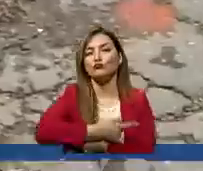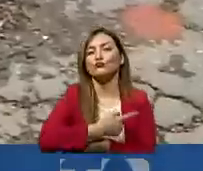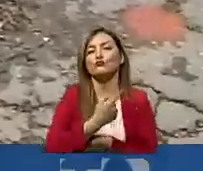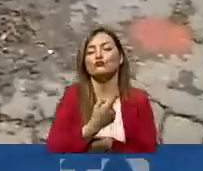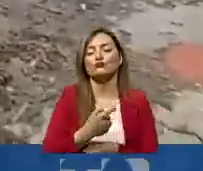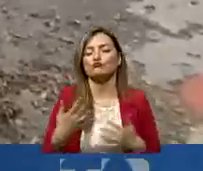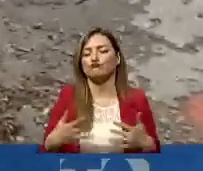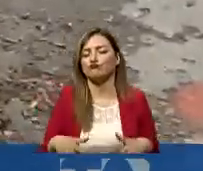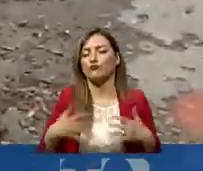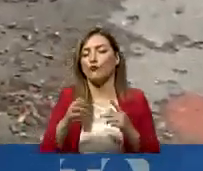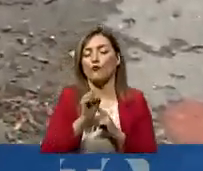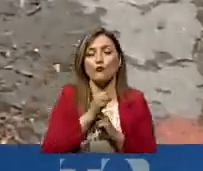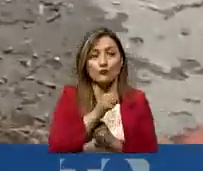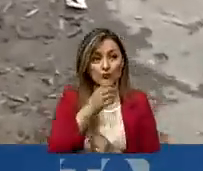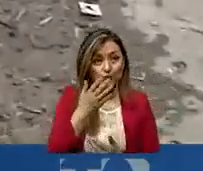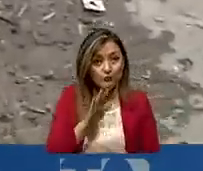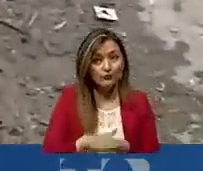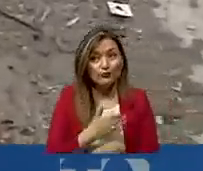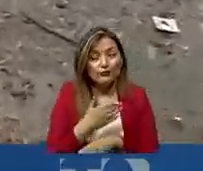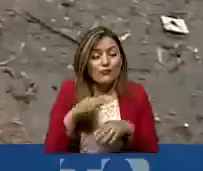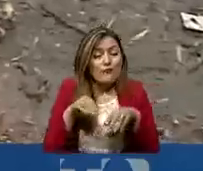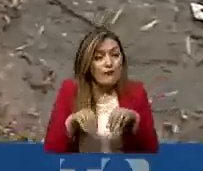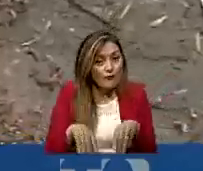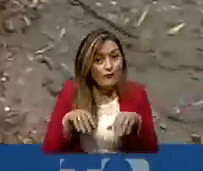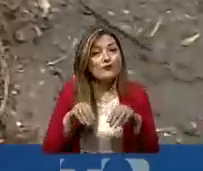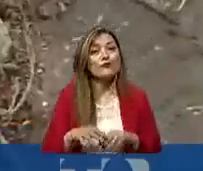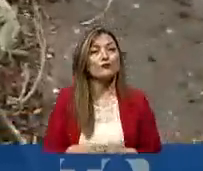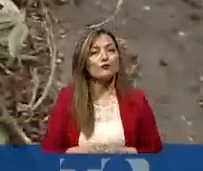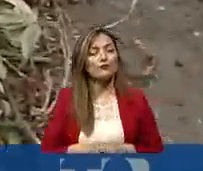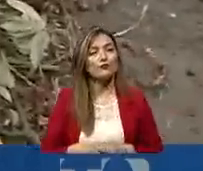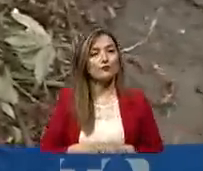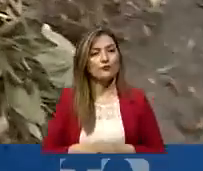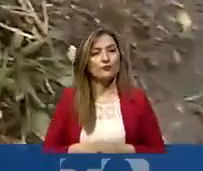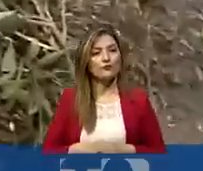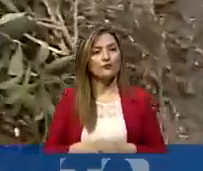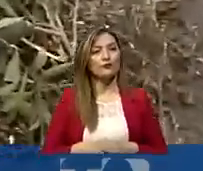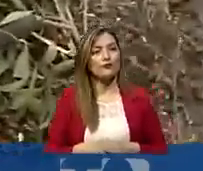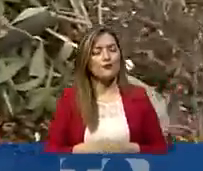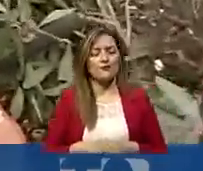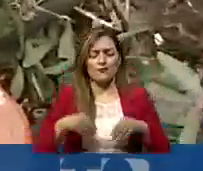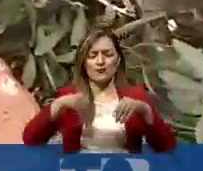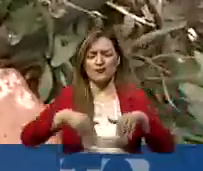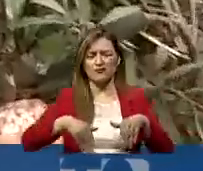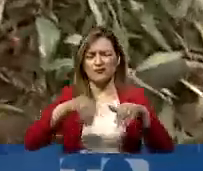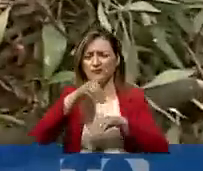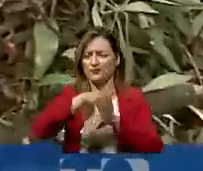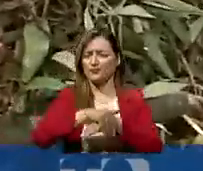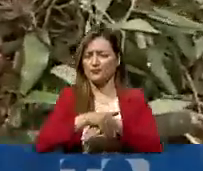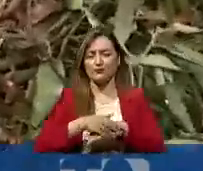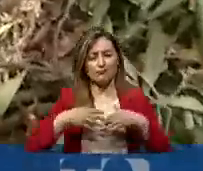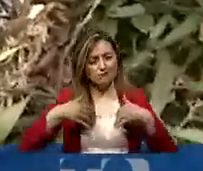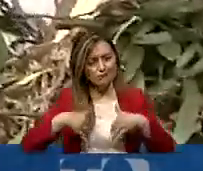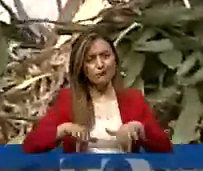Se ha agravado la situación producto de las lluvias. Como ustedes pueden ver, estos últimos días ha llovido constantemente en horas de la tarde y